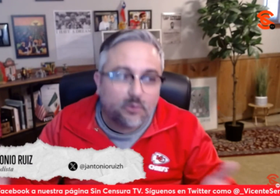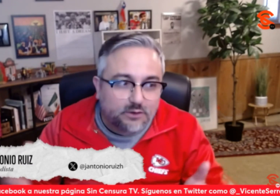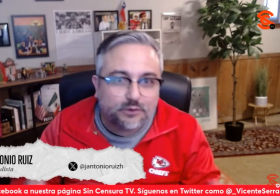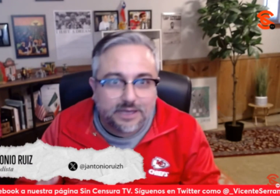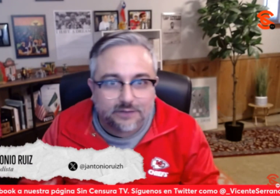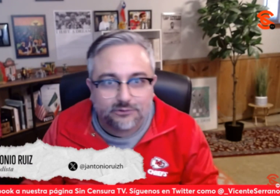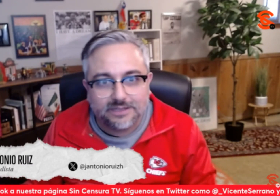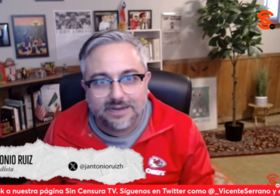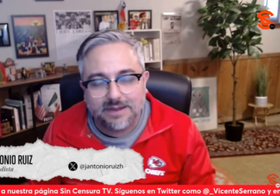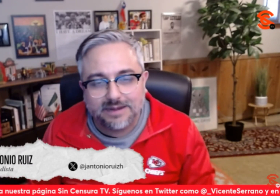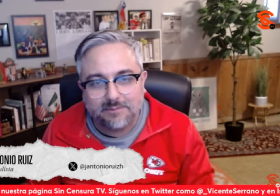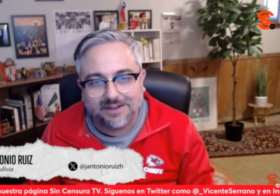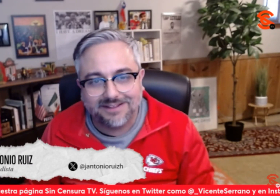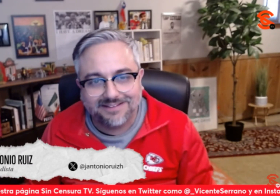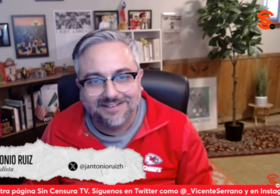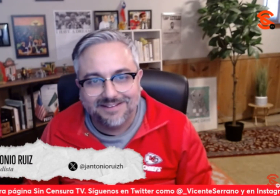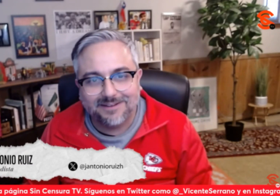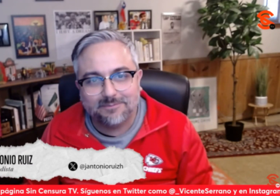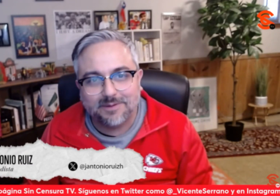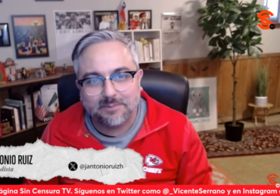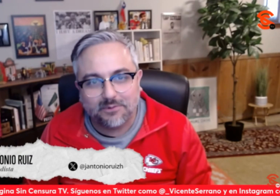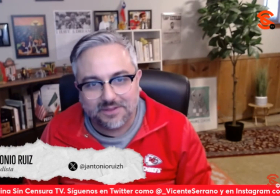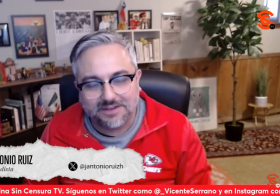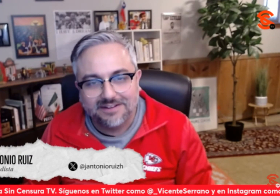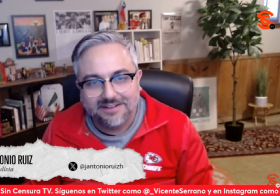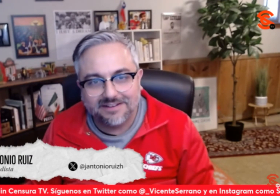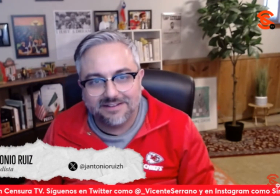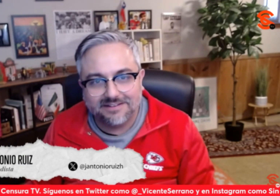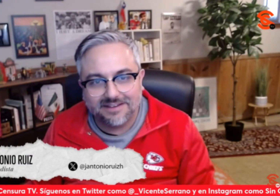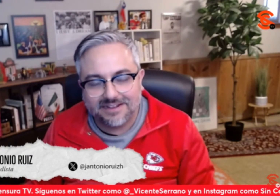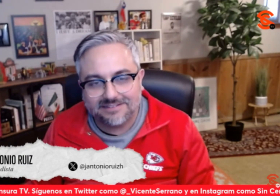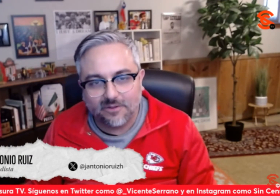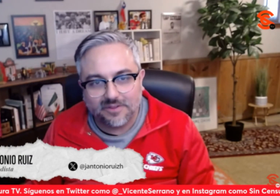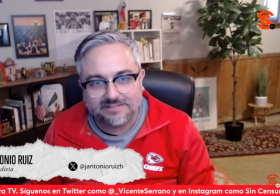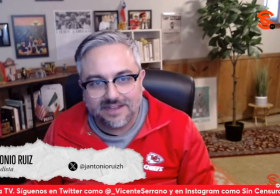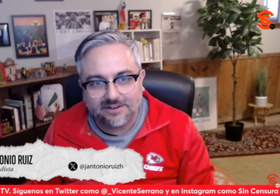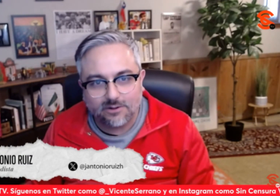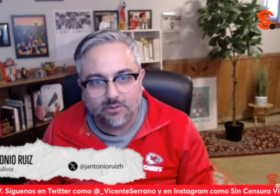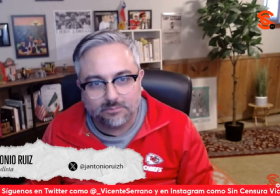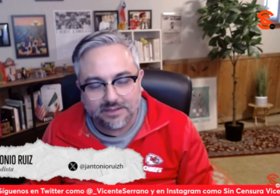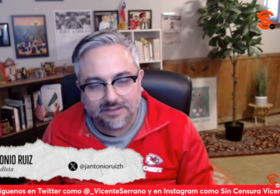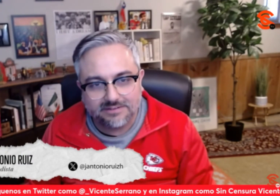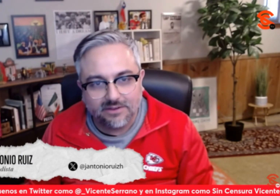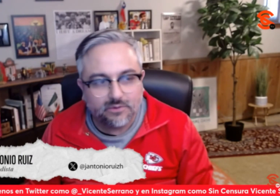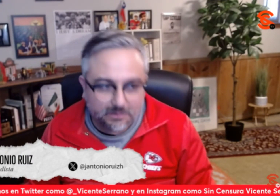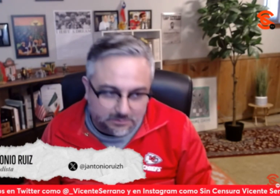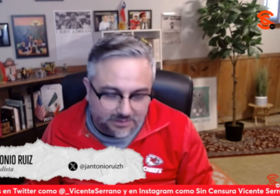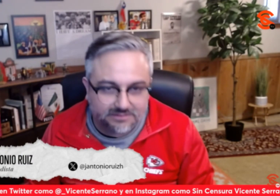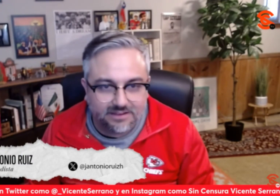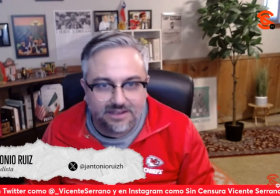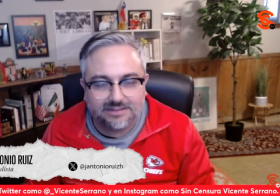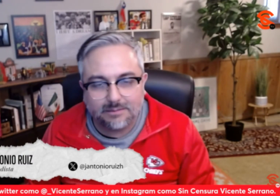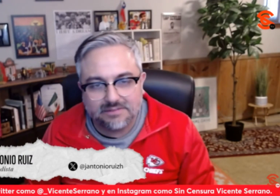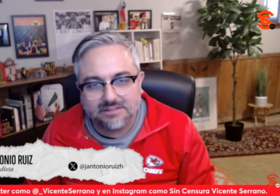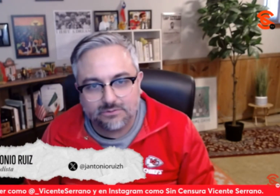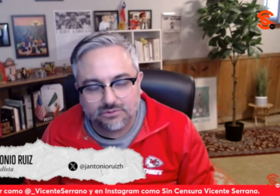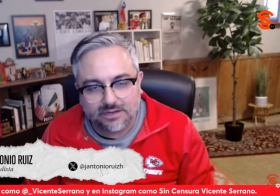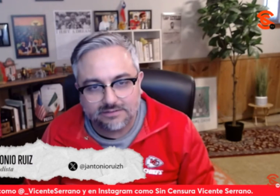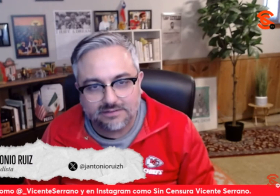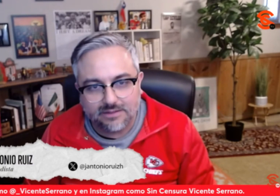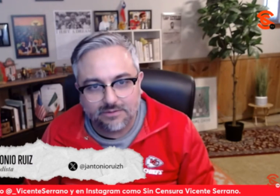una reunificación de Alemania para poder llegar hasta donde están, como un país una vez más